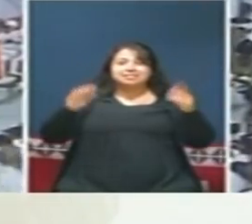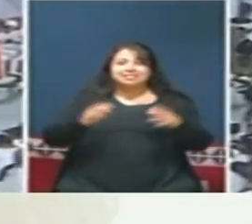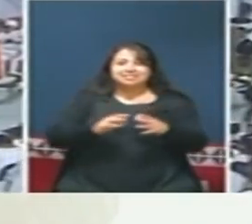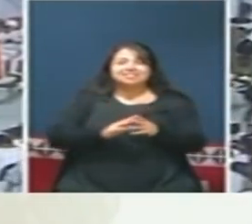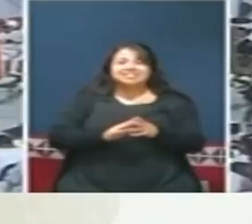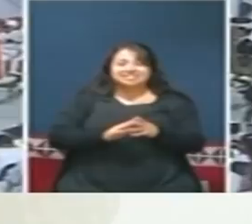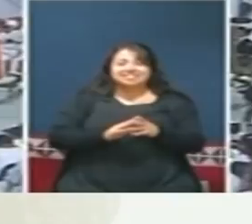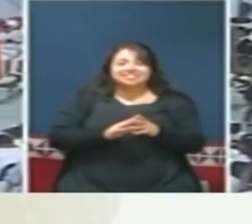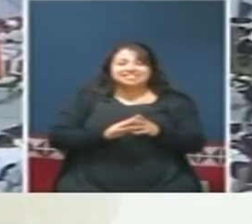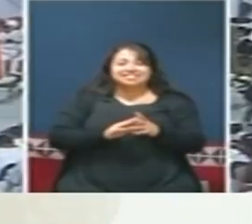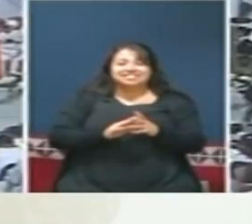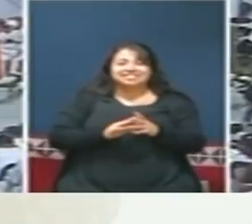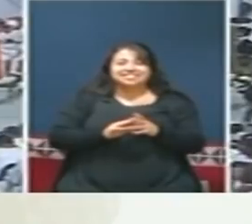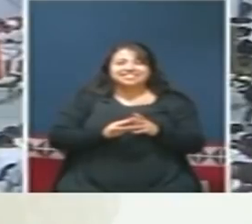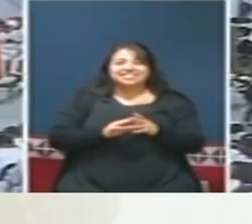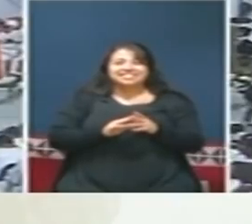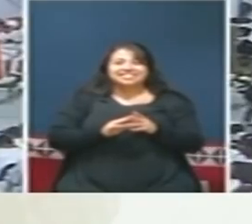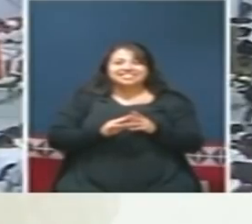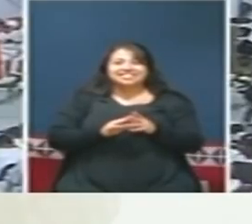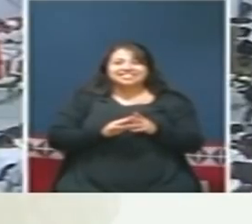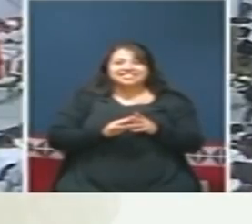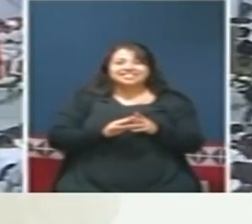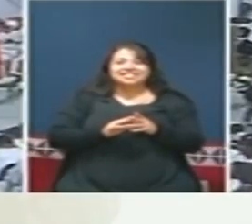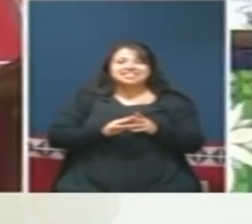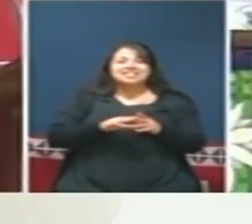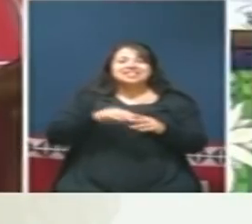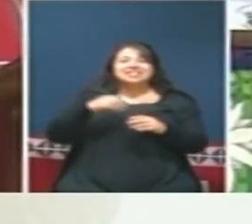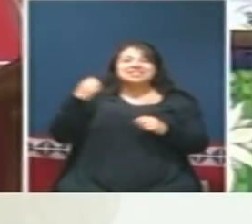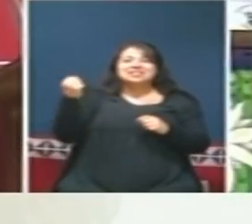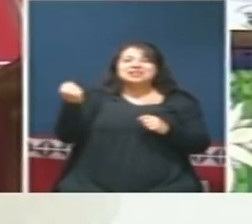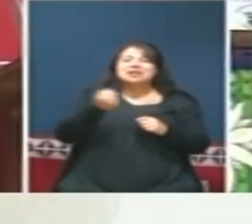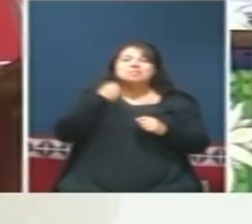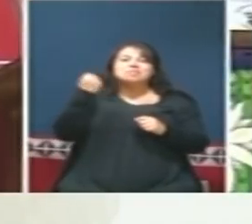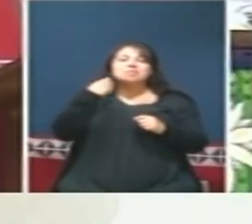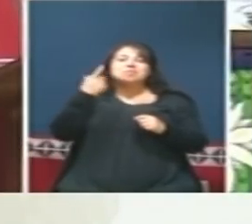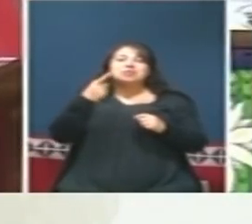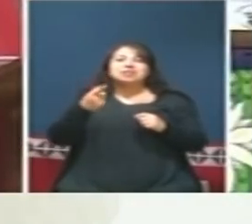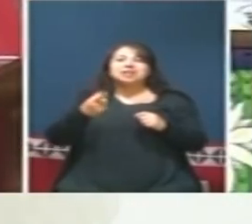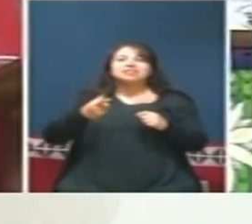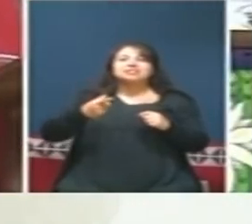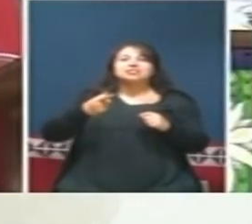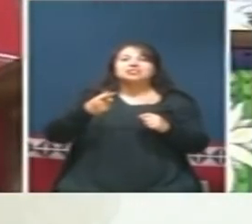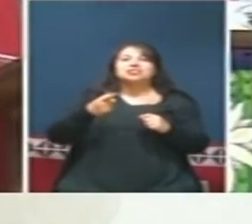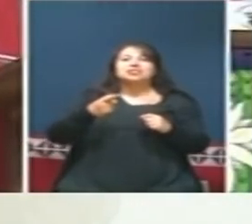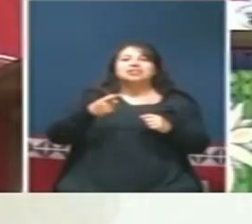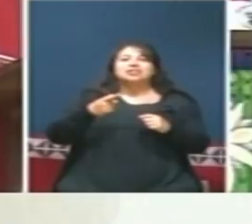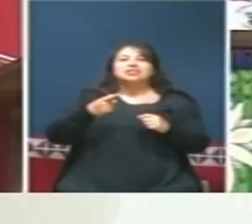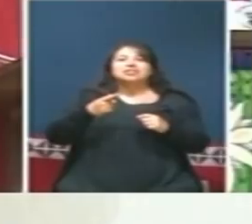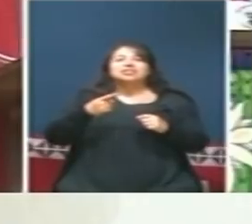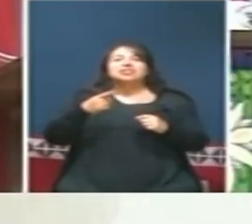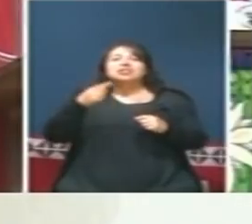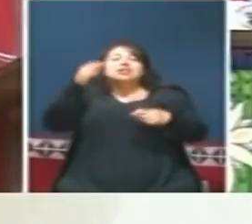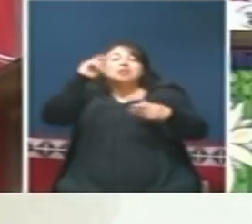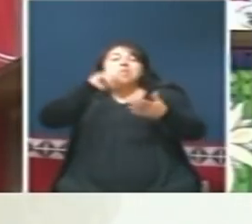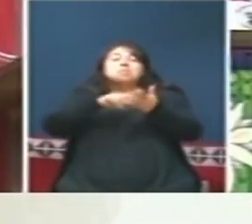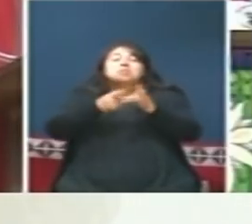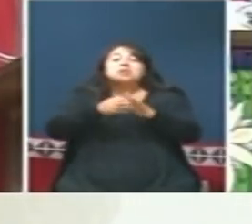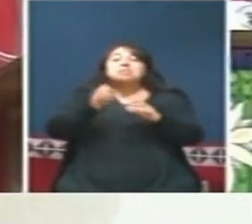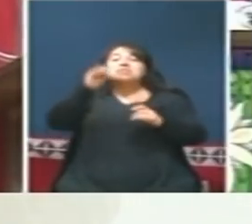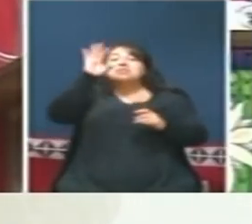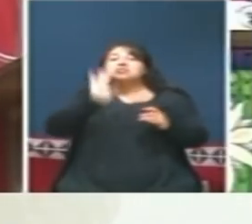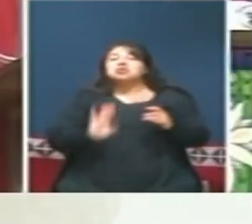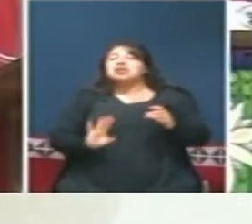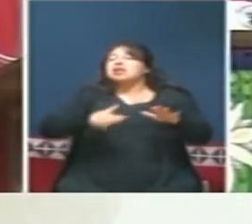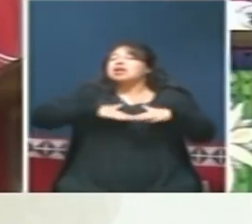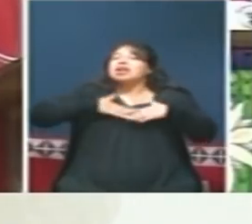Un frate francescano que è morto nel campo di concentramento di Auschwitz diceva questo: solo